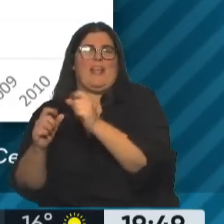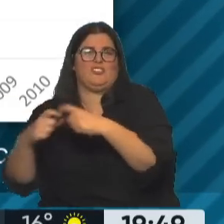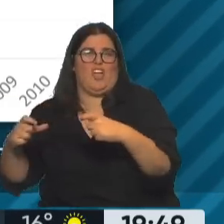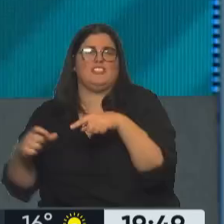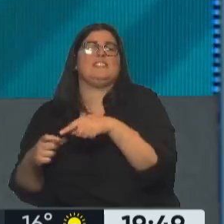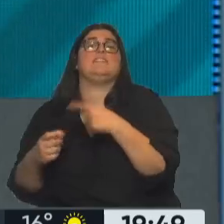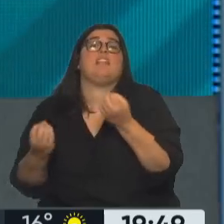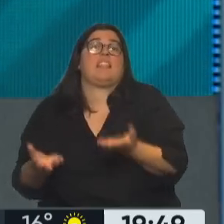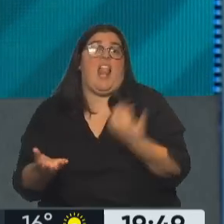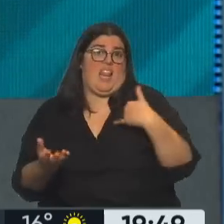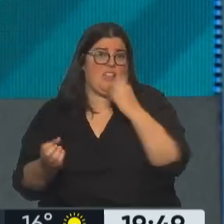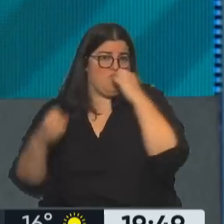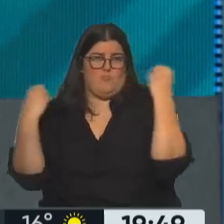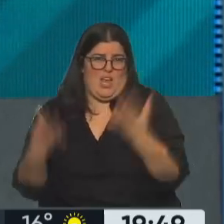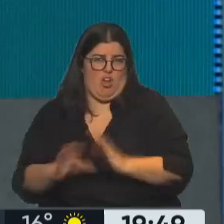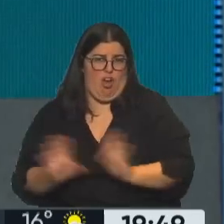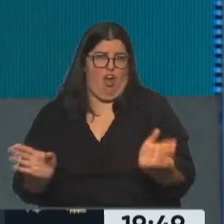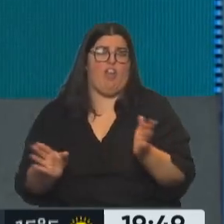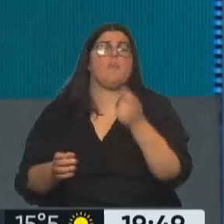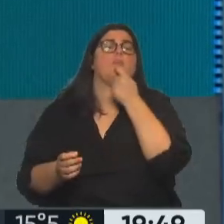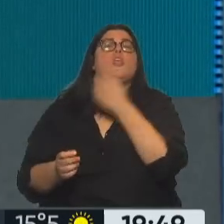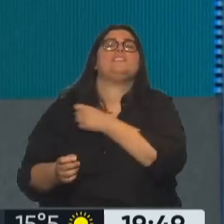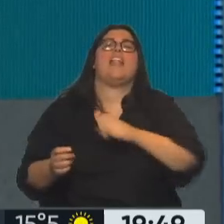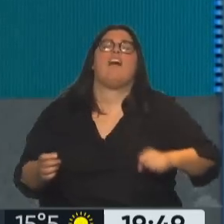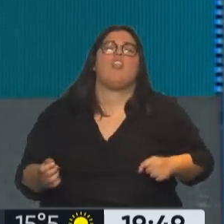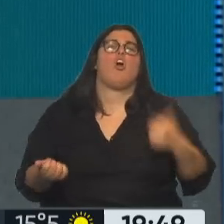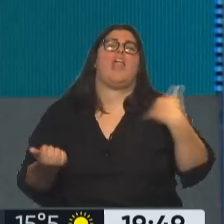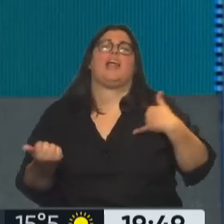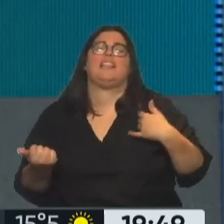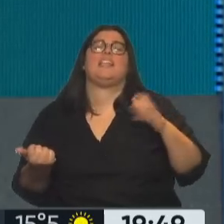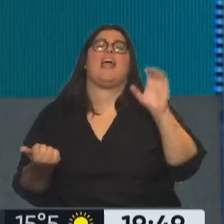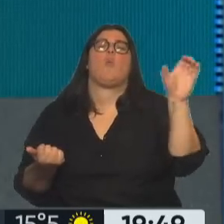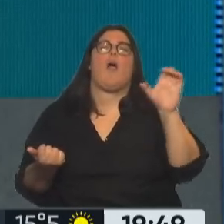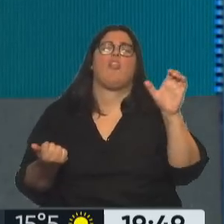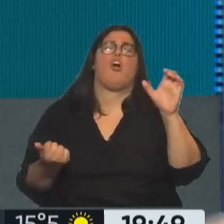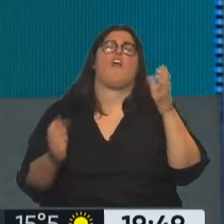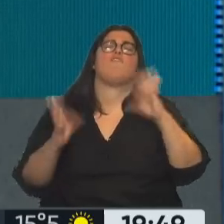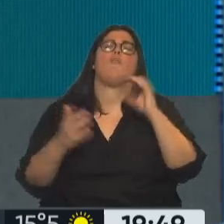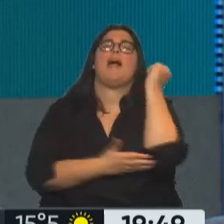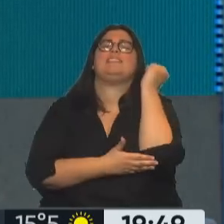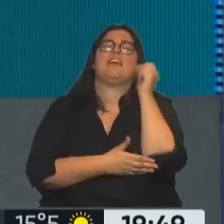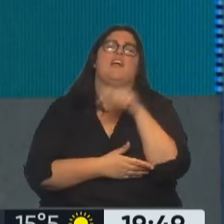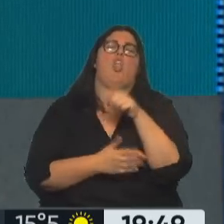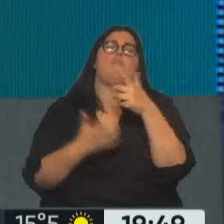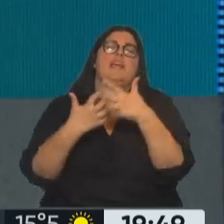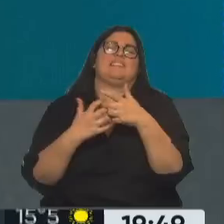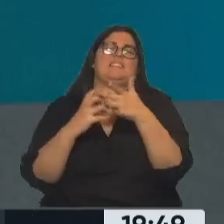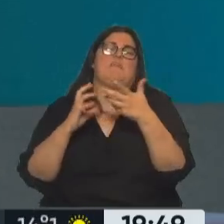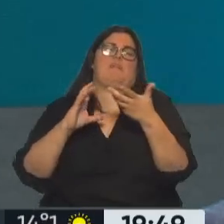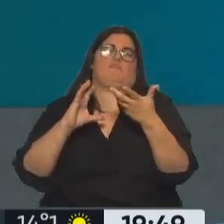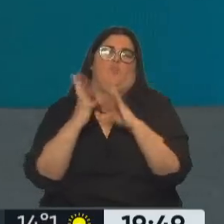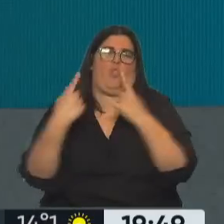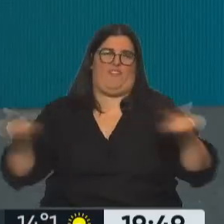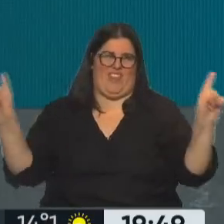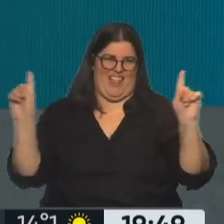países, Salvador, Ecuador y Argentina, son 3 países de una estructura económica totalmente distinta y muy difícil de comparar. Primero, por el